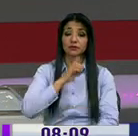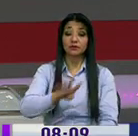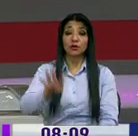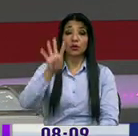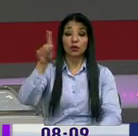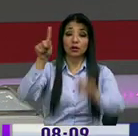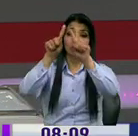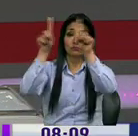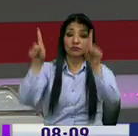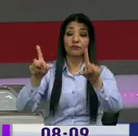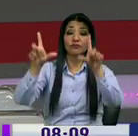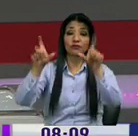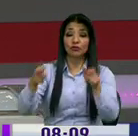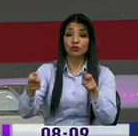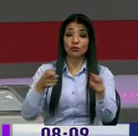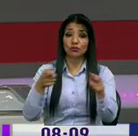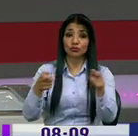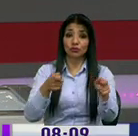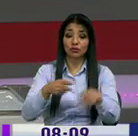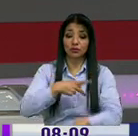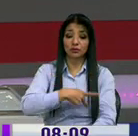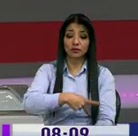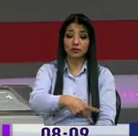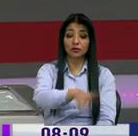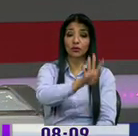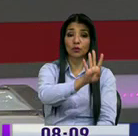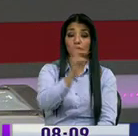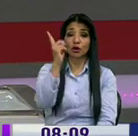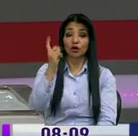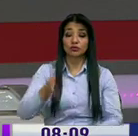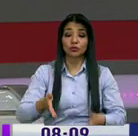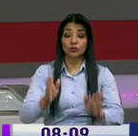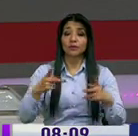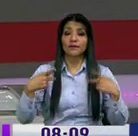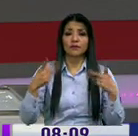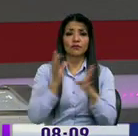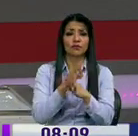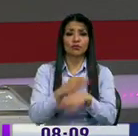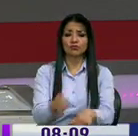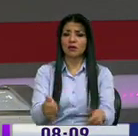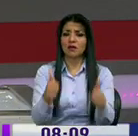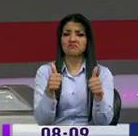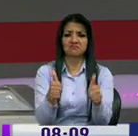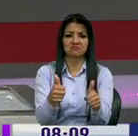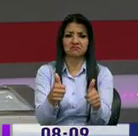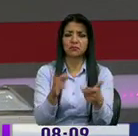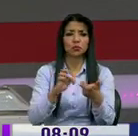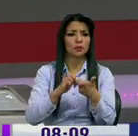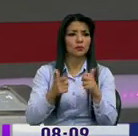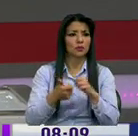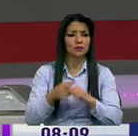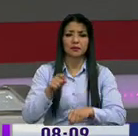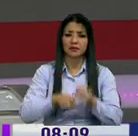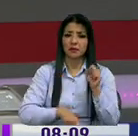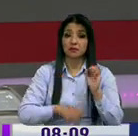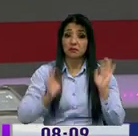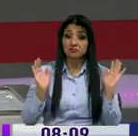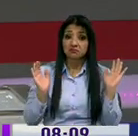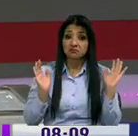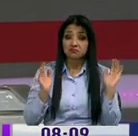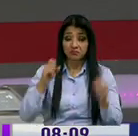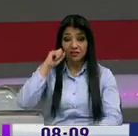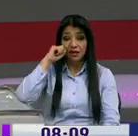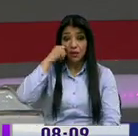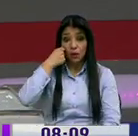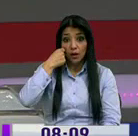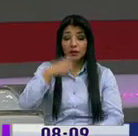fotorradares ubicados en el kilómetro 4 y 11 de la Ruta Viva funcionan de manera adecuada. ¿Sí vieron eso, no? ¿Se acuerdan que